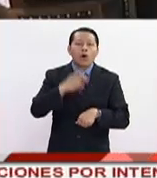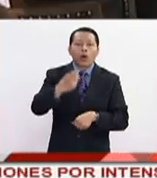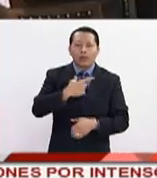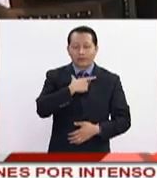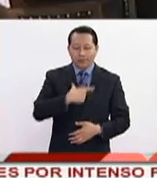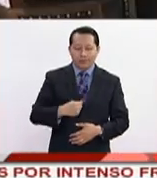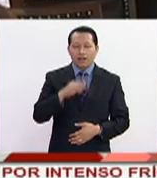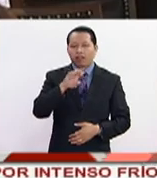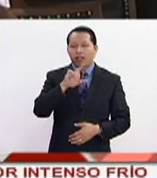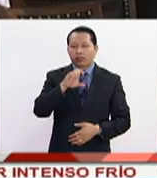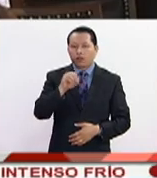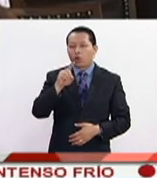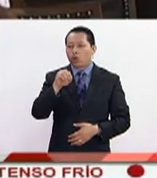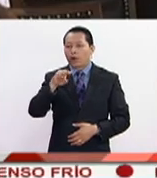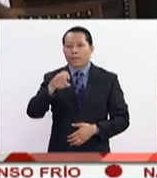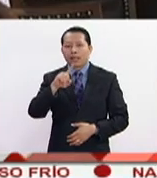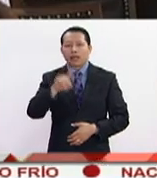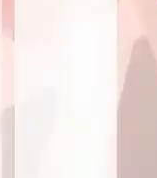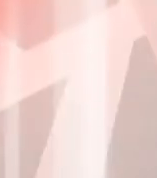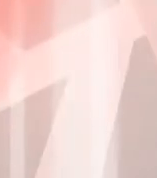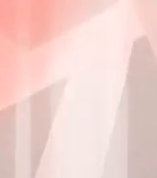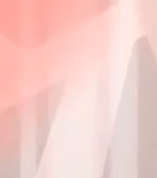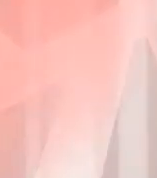la Belisario Domínguez.